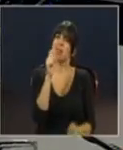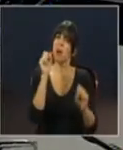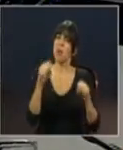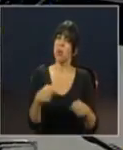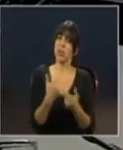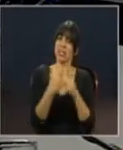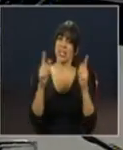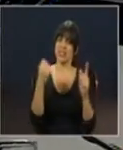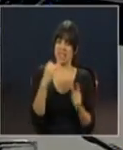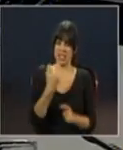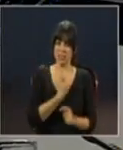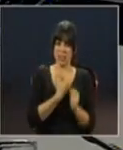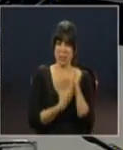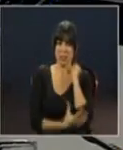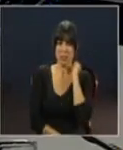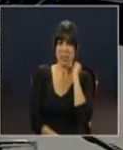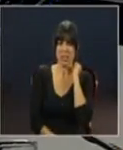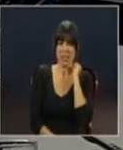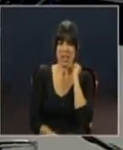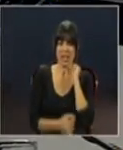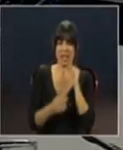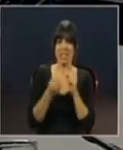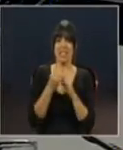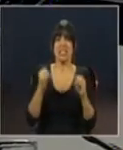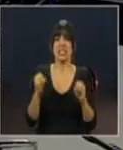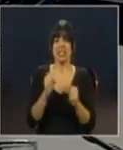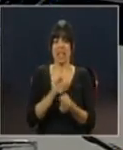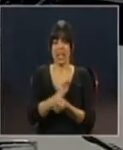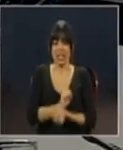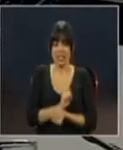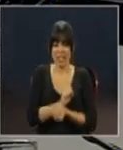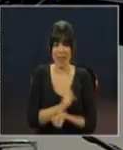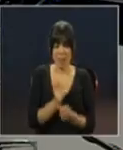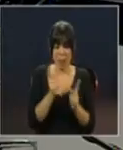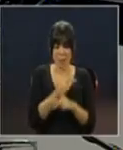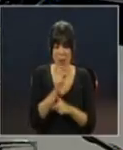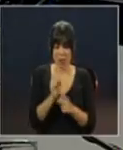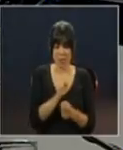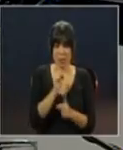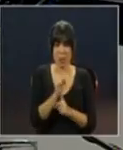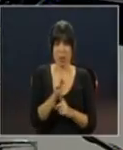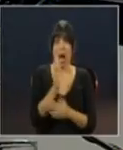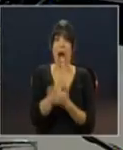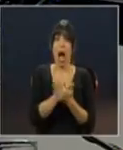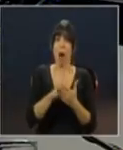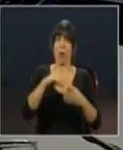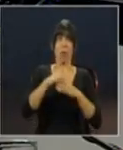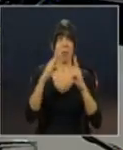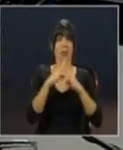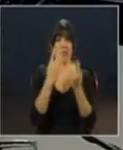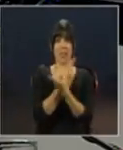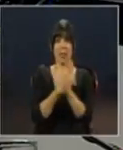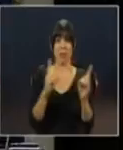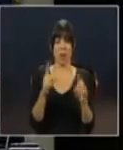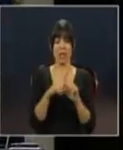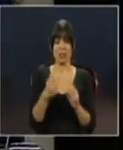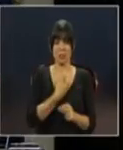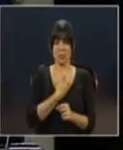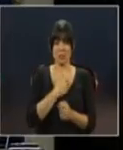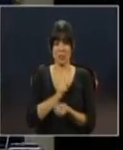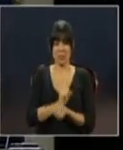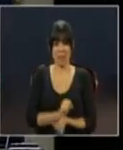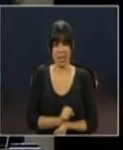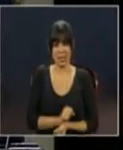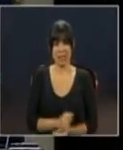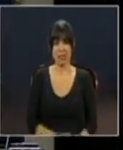en la miseria, sin ser esclavo de sus peores circunstancias, aunque viva en una democracia? La